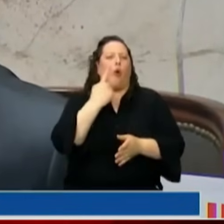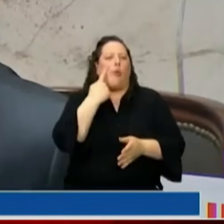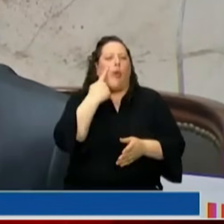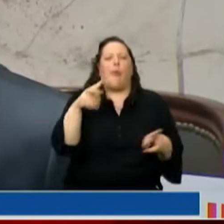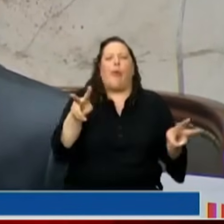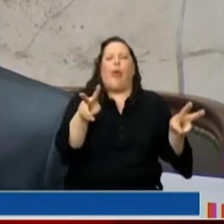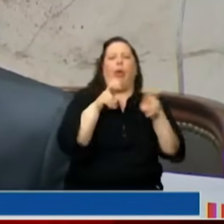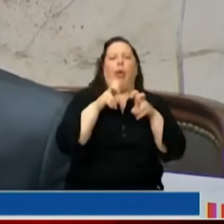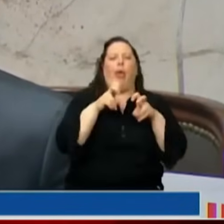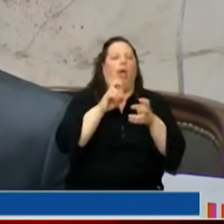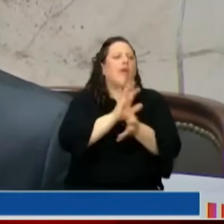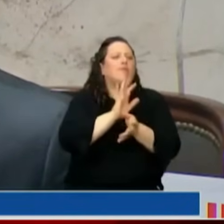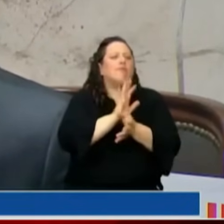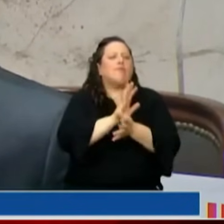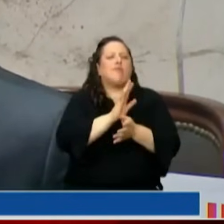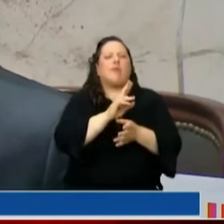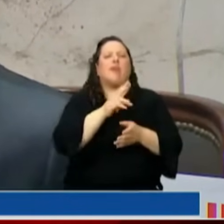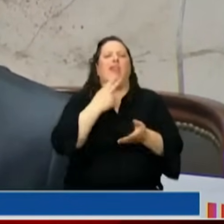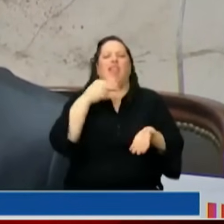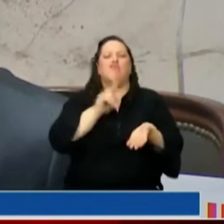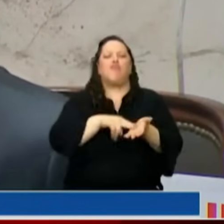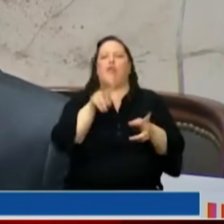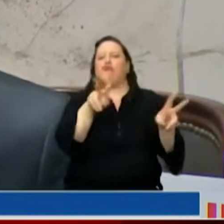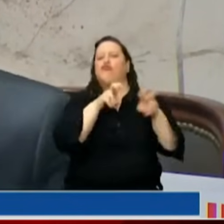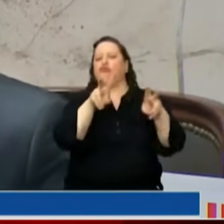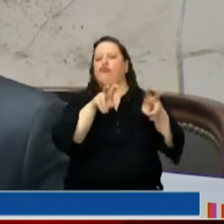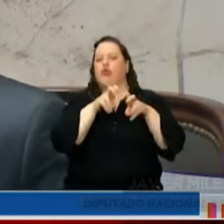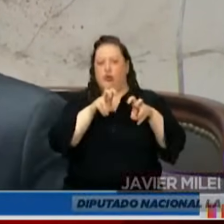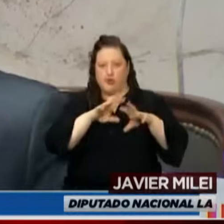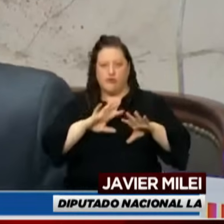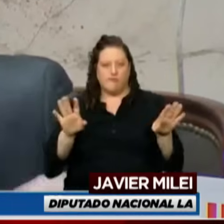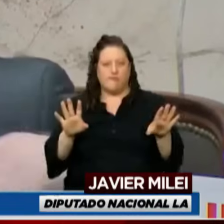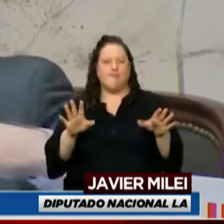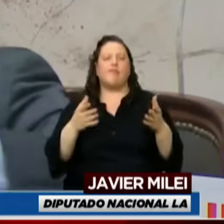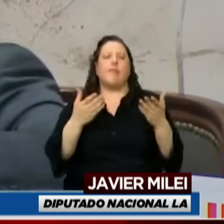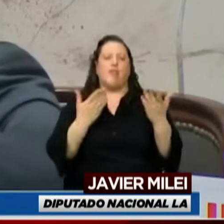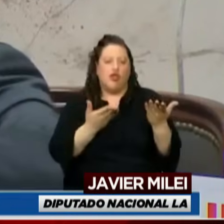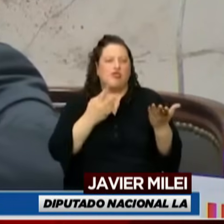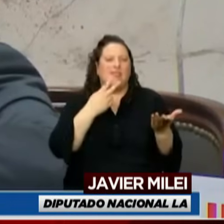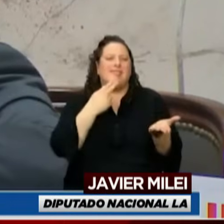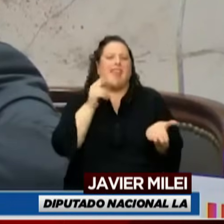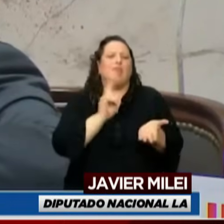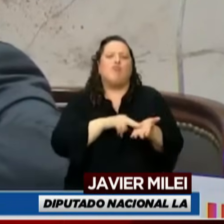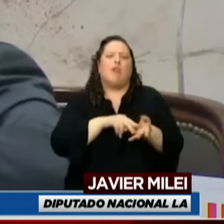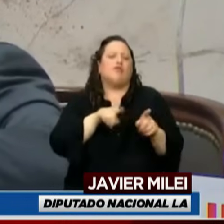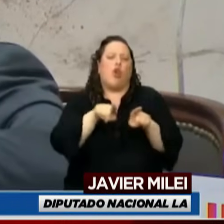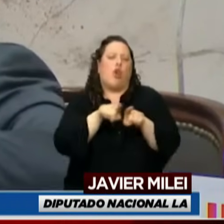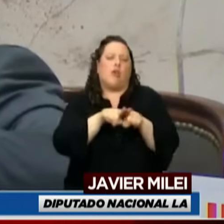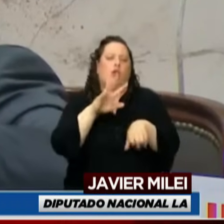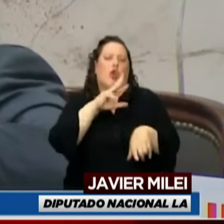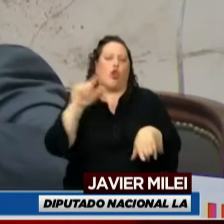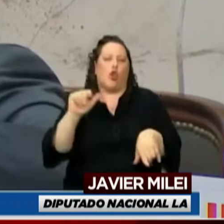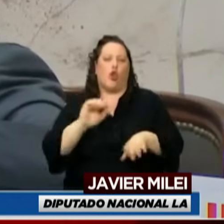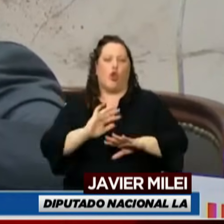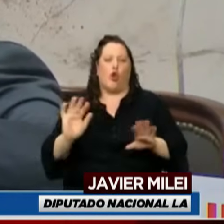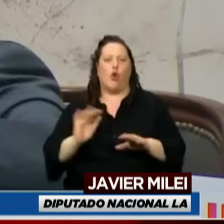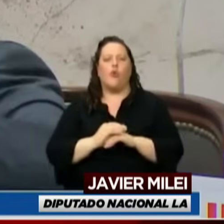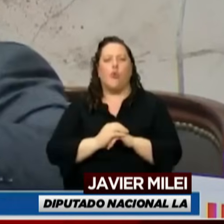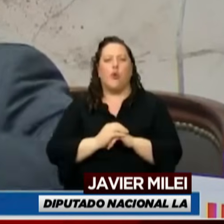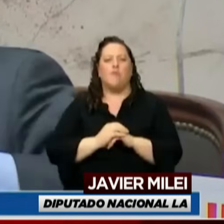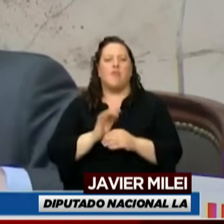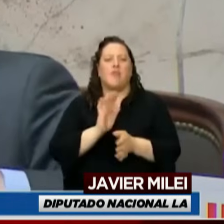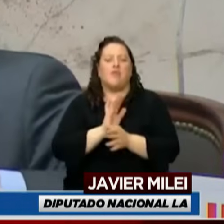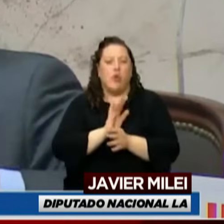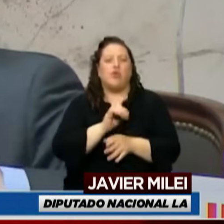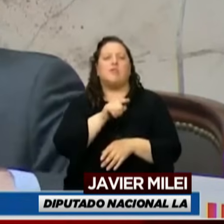ingresos llamada impuestos. Y por lo tanto, los impuestos son un robo. Y cualquier